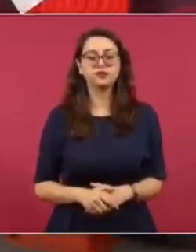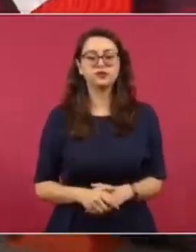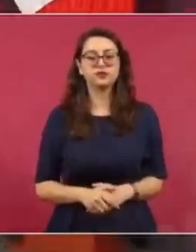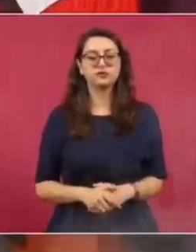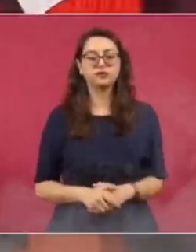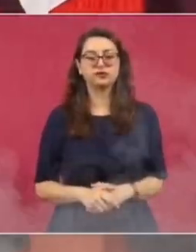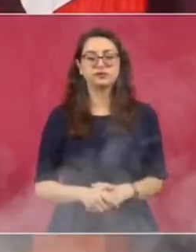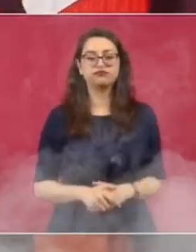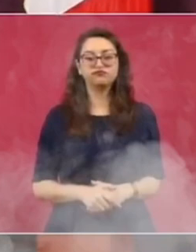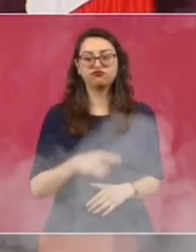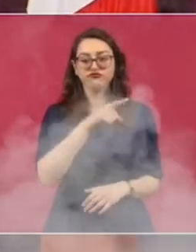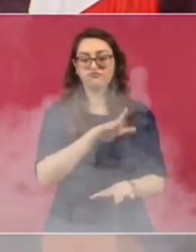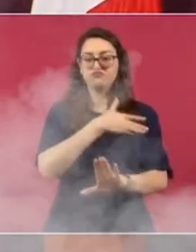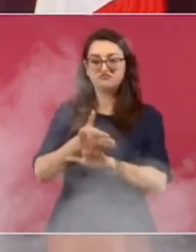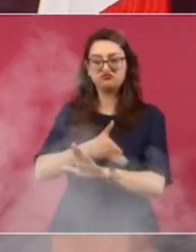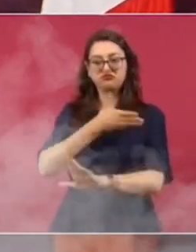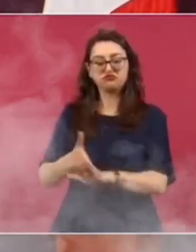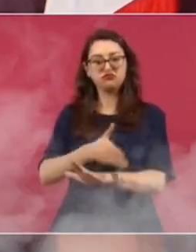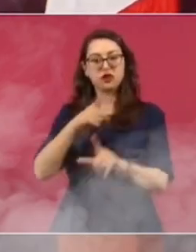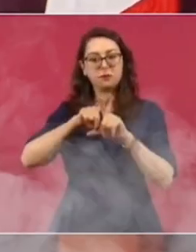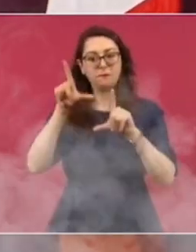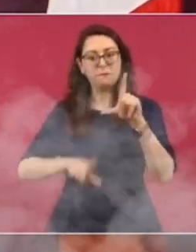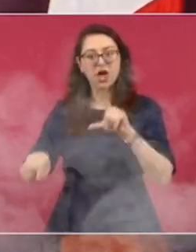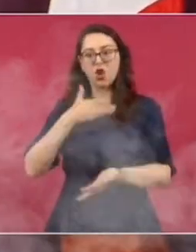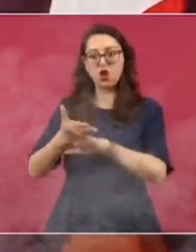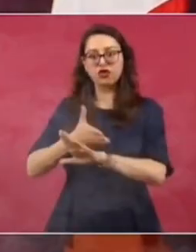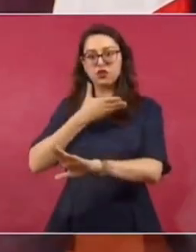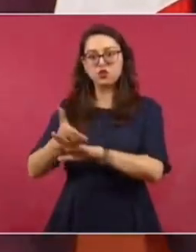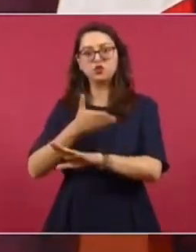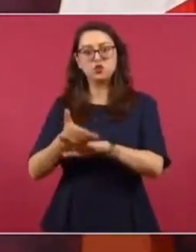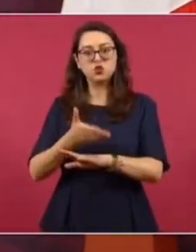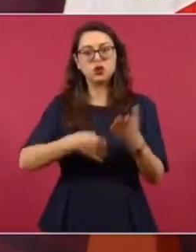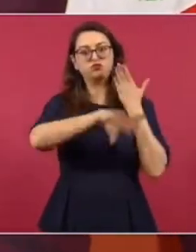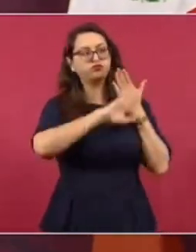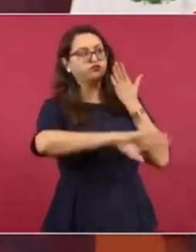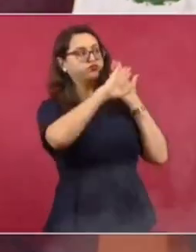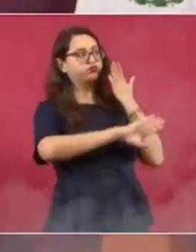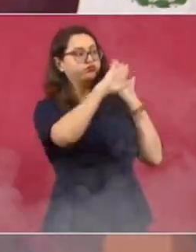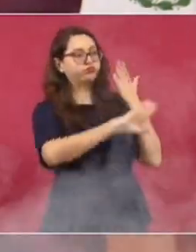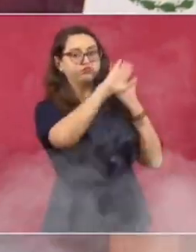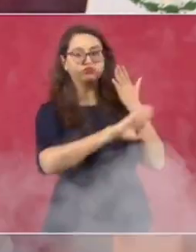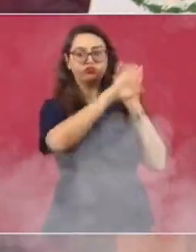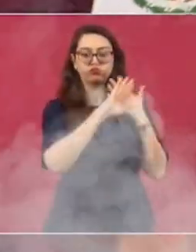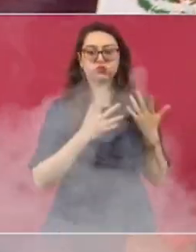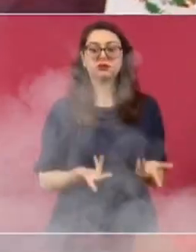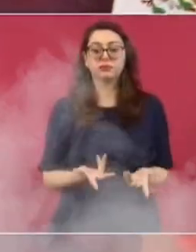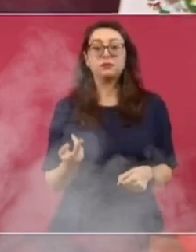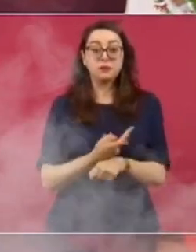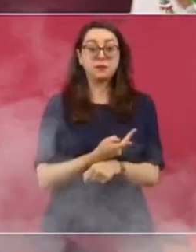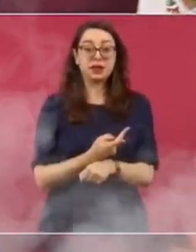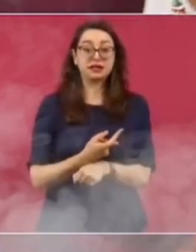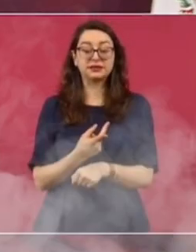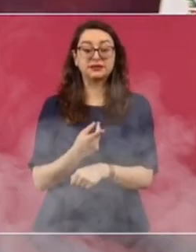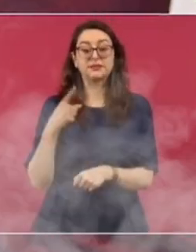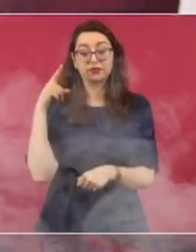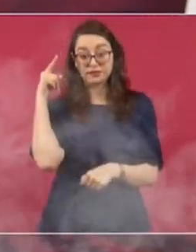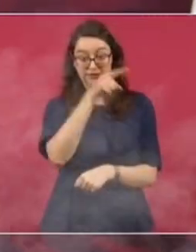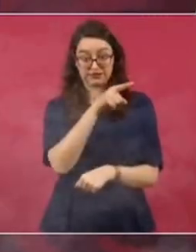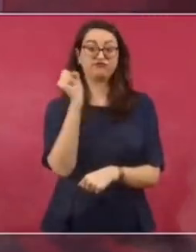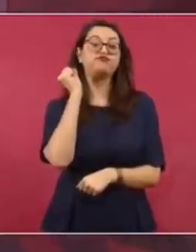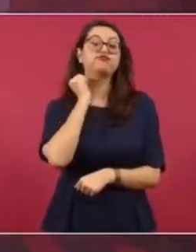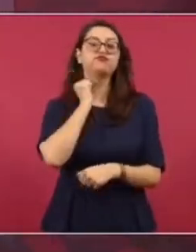dedicado a estarnos atacando. Y entonces fue a comparecer al Senado el jefe del Departamento de Estado,